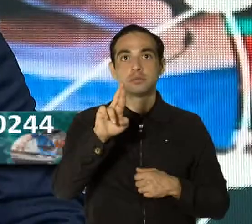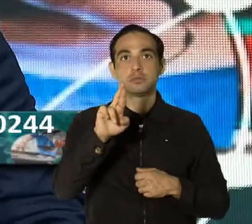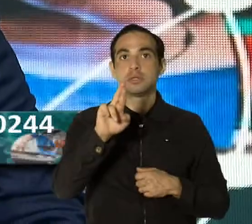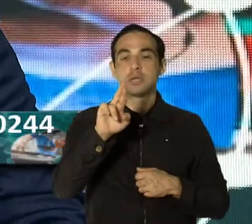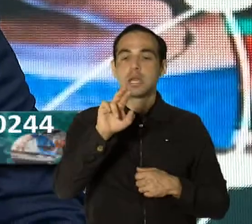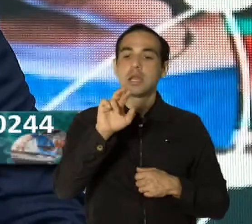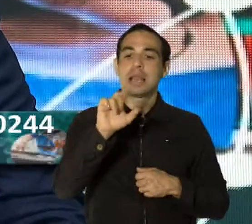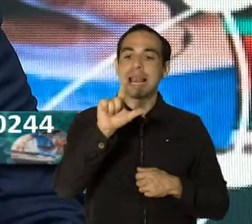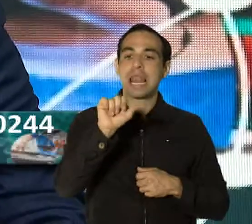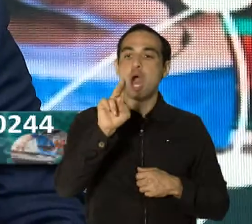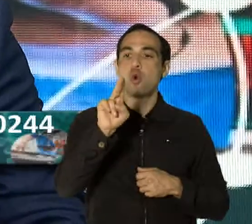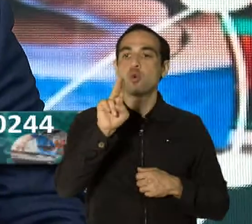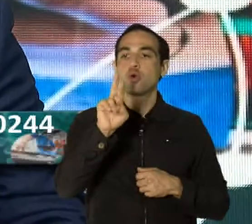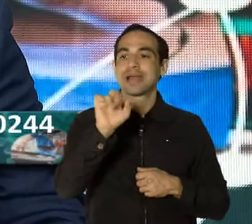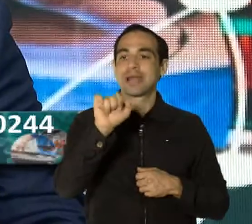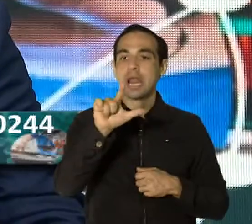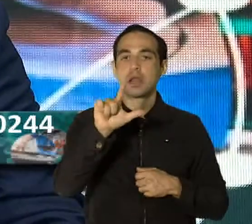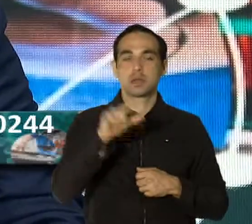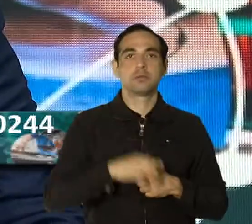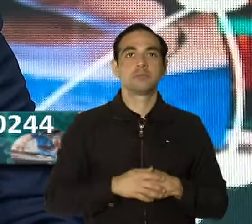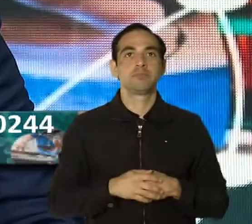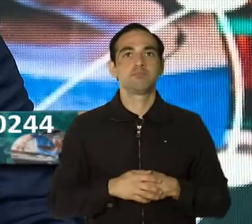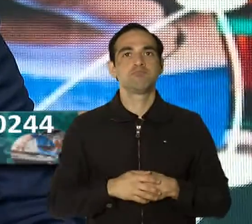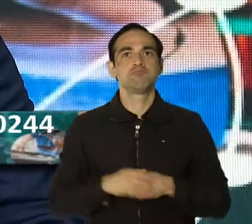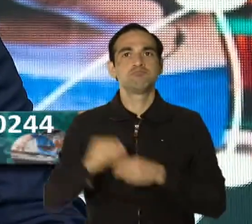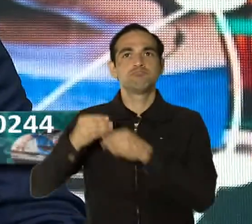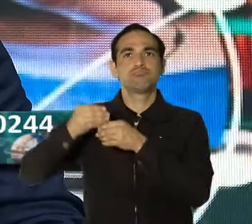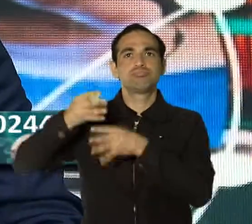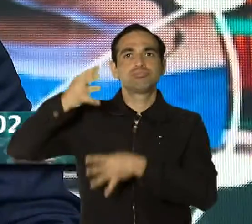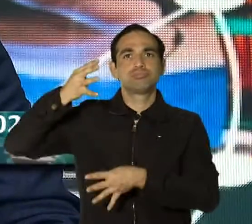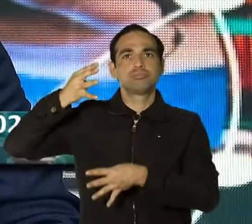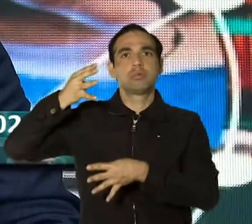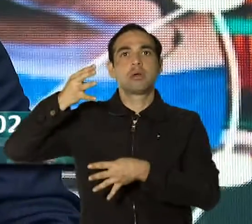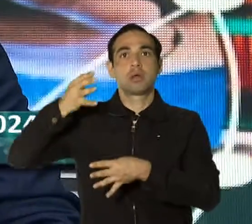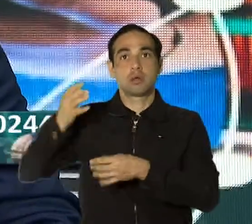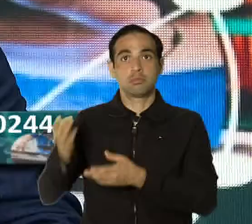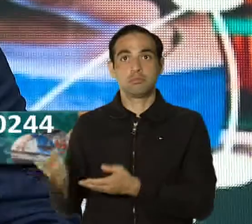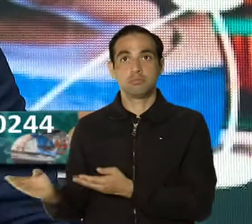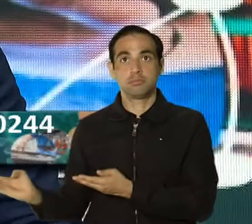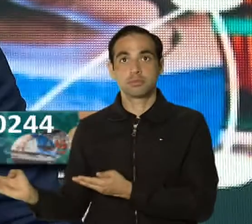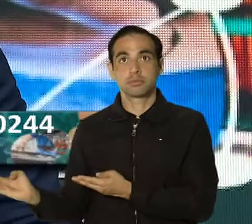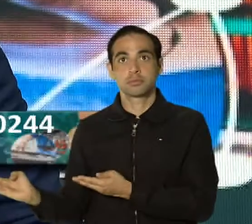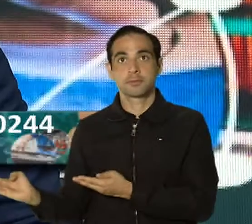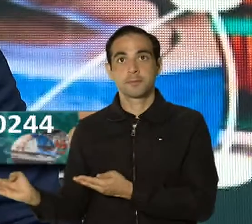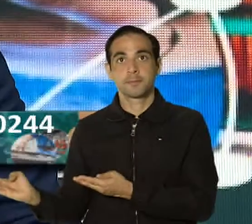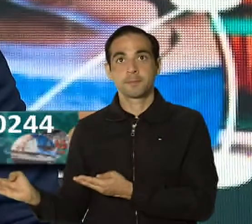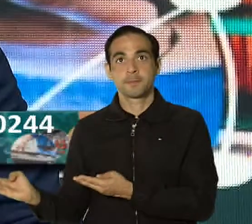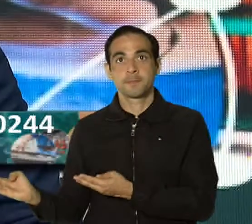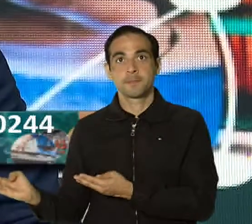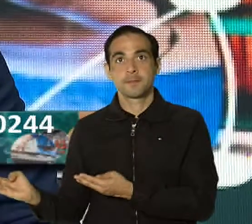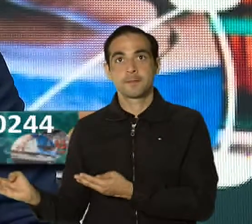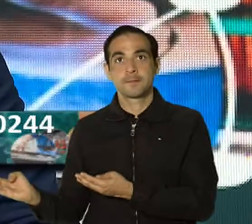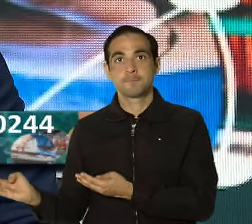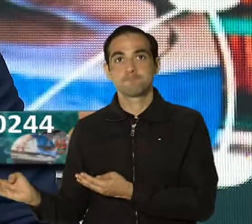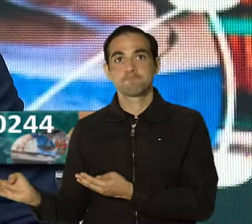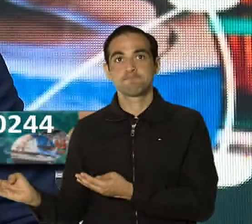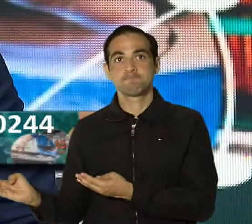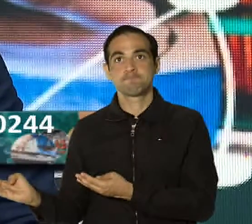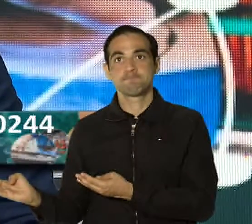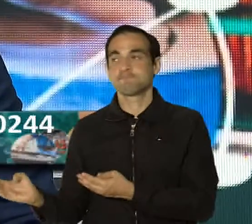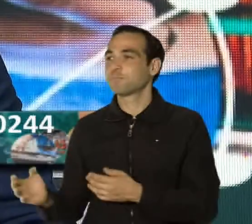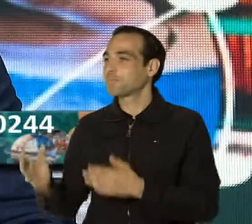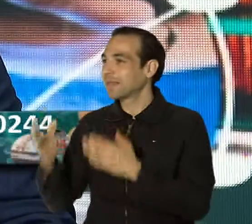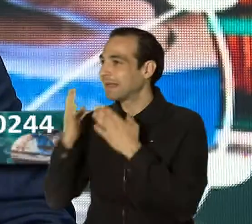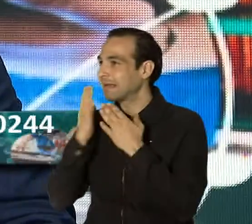lowratespr.com y ahí te da el listado de todos nuestros originadores hipotecarios y todos los beneficios que puedes obtener. Nuevamente, muchas